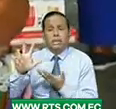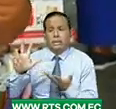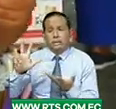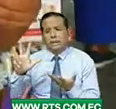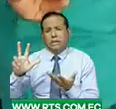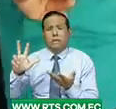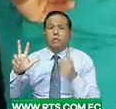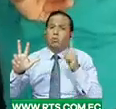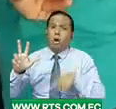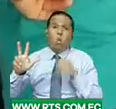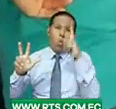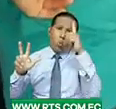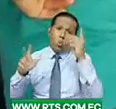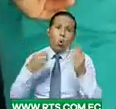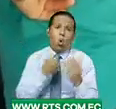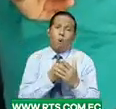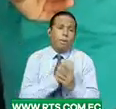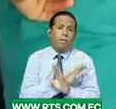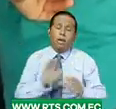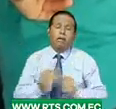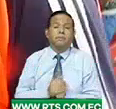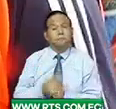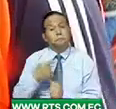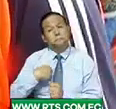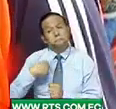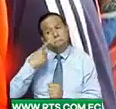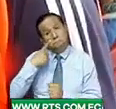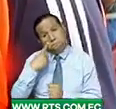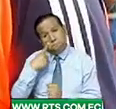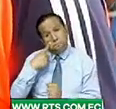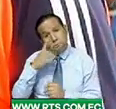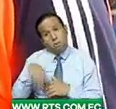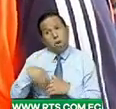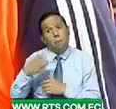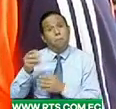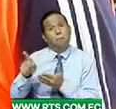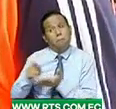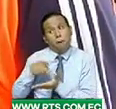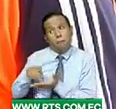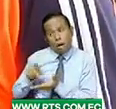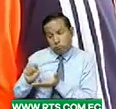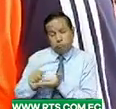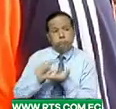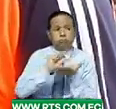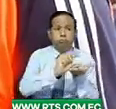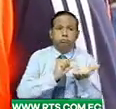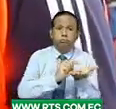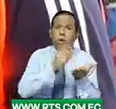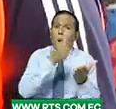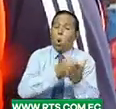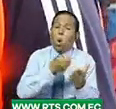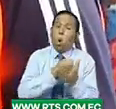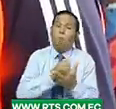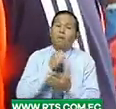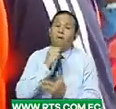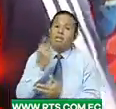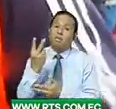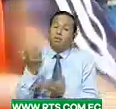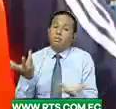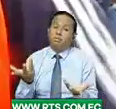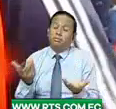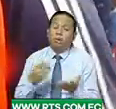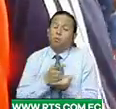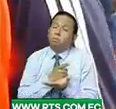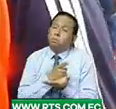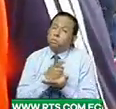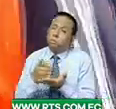para comprar todo. Voy a ver cómo hago para poder conseguir las otras listas, el dinero para comprar las otras listas. Tengo hasta